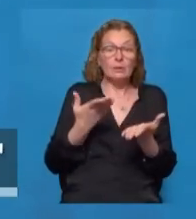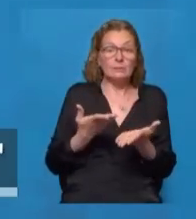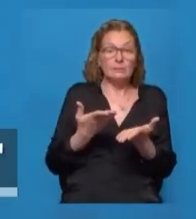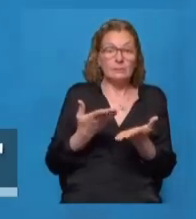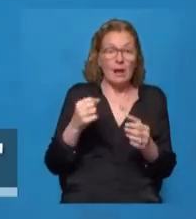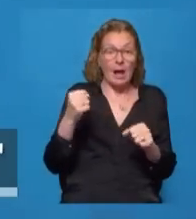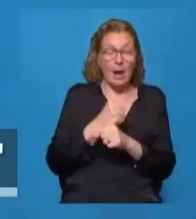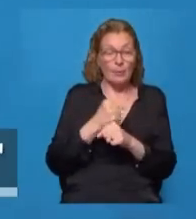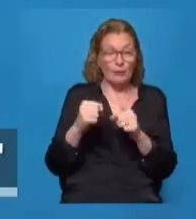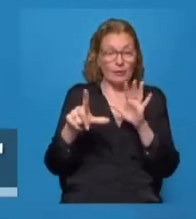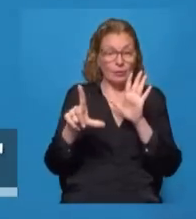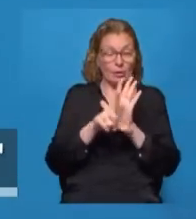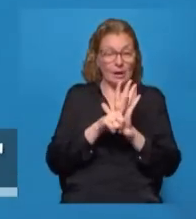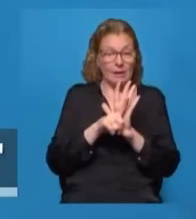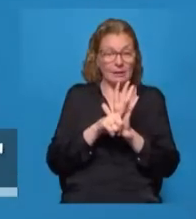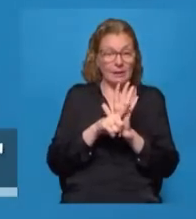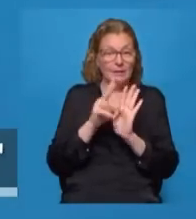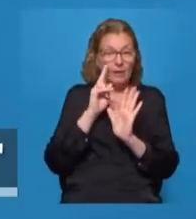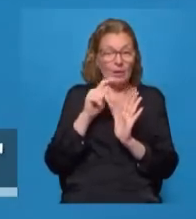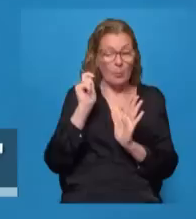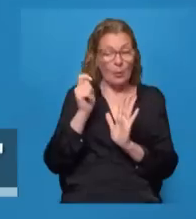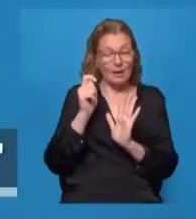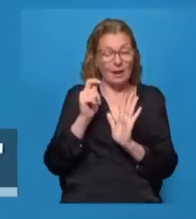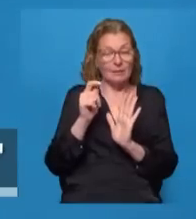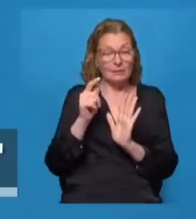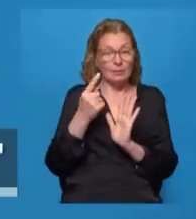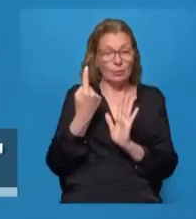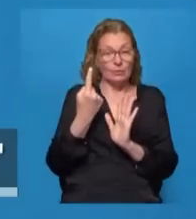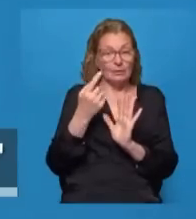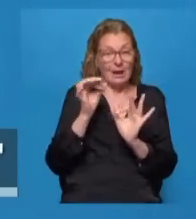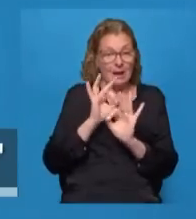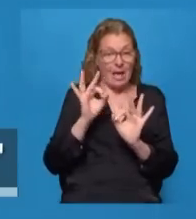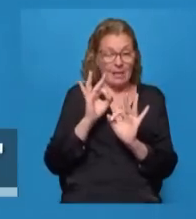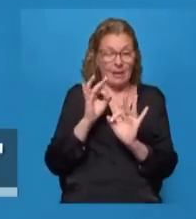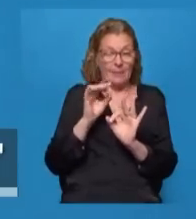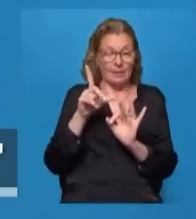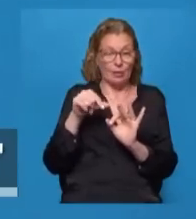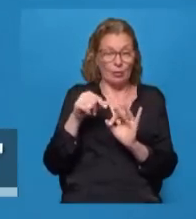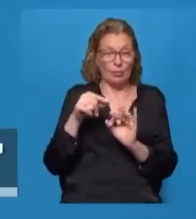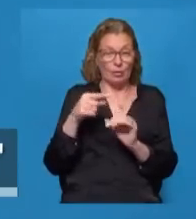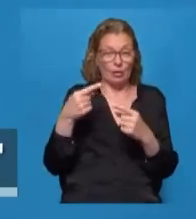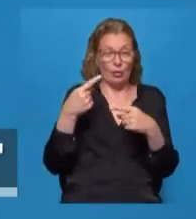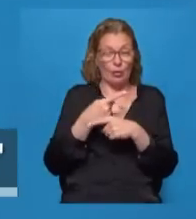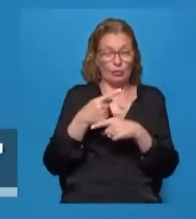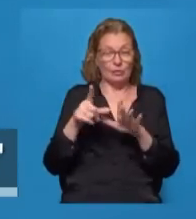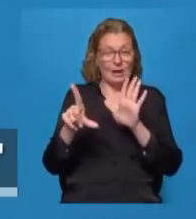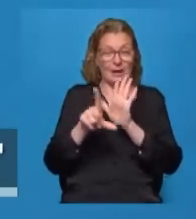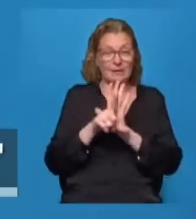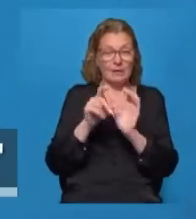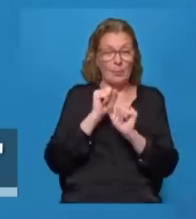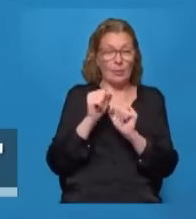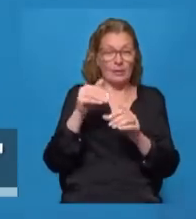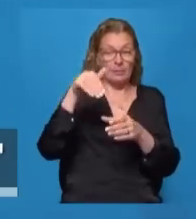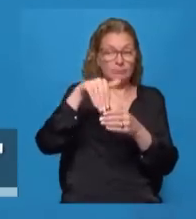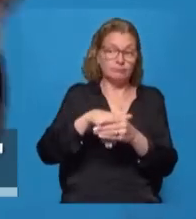tiene que aprobarse como una ley las leyes hay que publicarlas y una cosa nada menor contra las leyes se pueden plantear referéndums